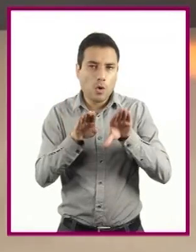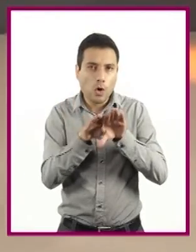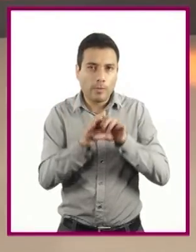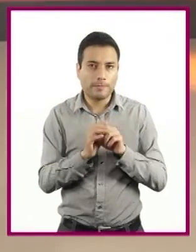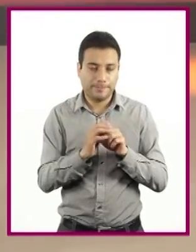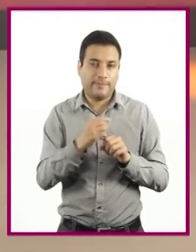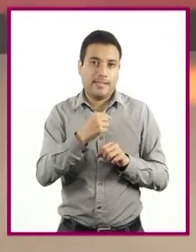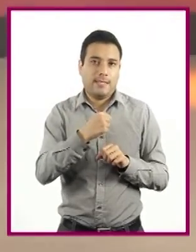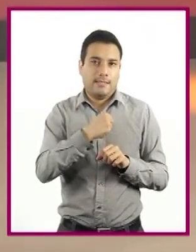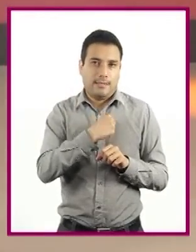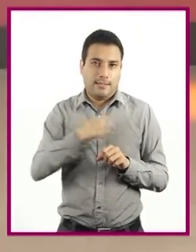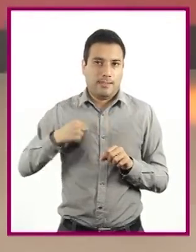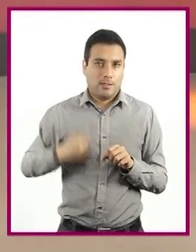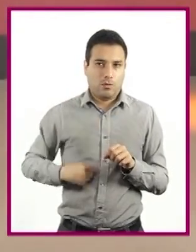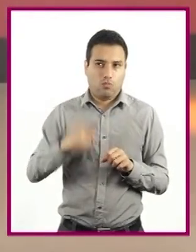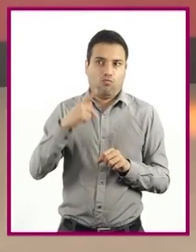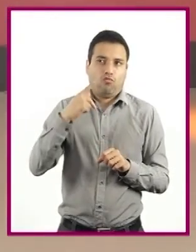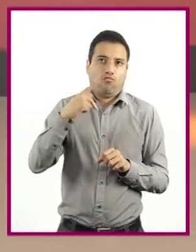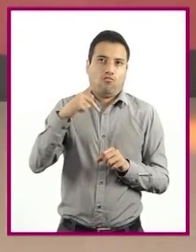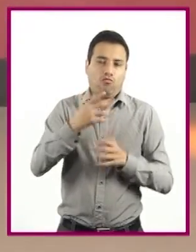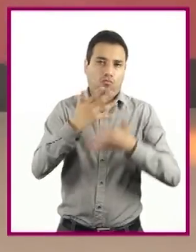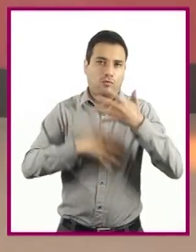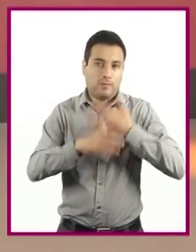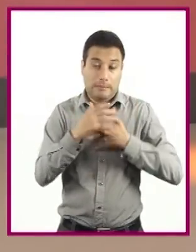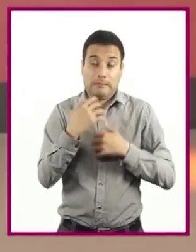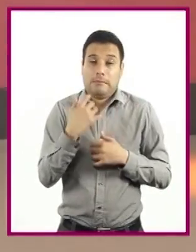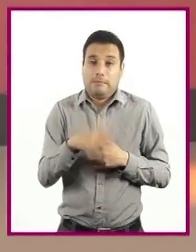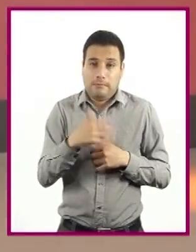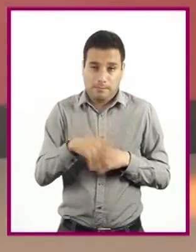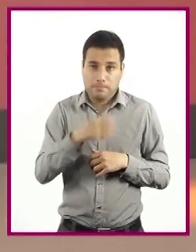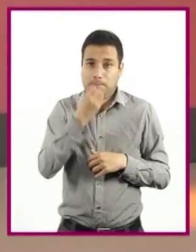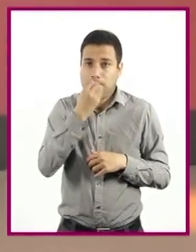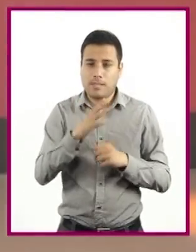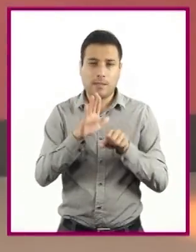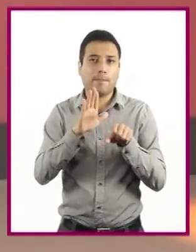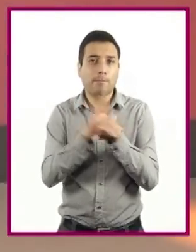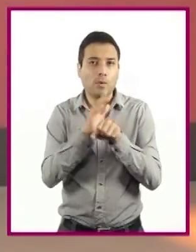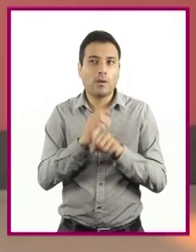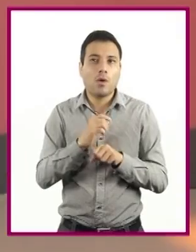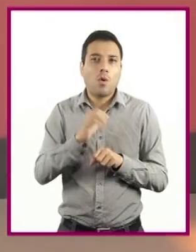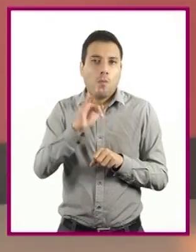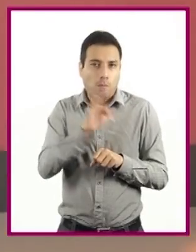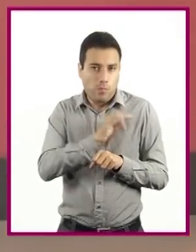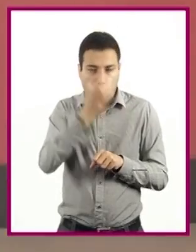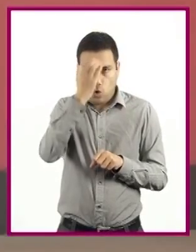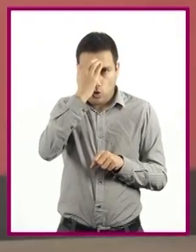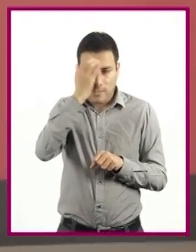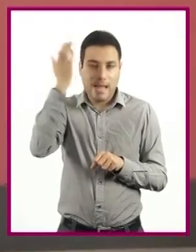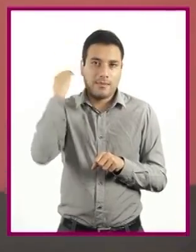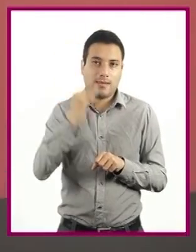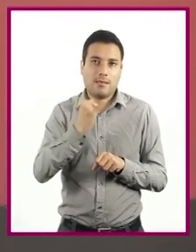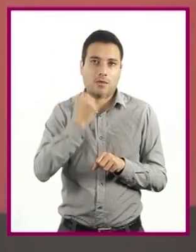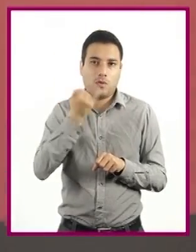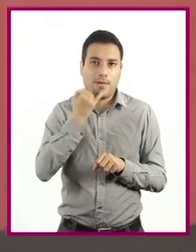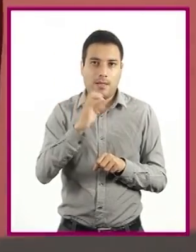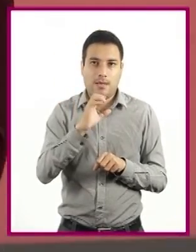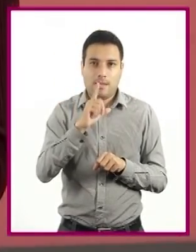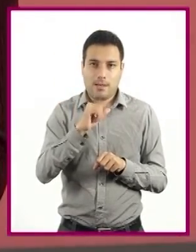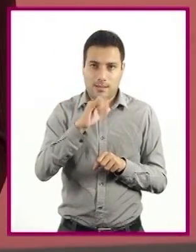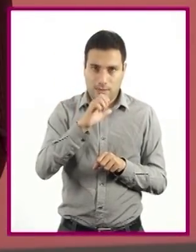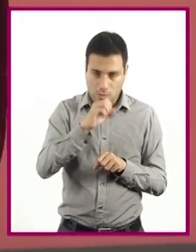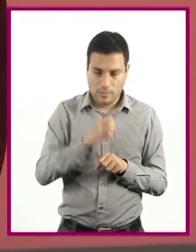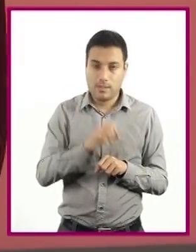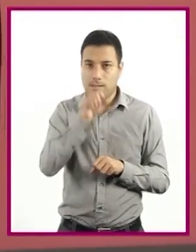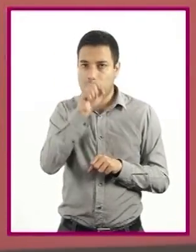clásicos chinos nos enriquecen de múltiples maneras. Nos dan muestras del idioma chino clásico. Nos muestran diversos aspectos de la